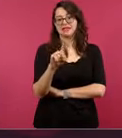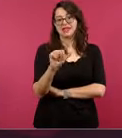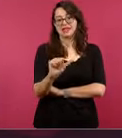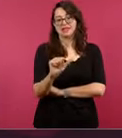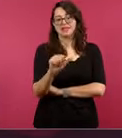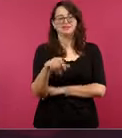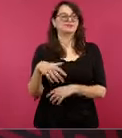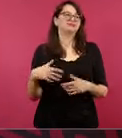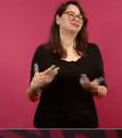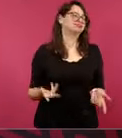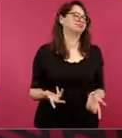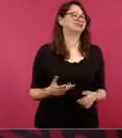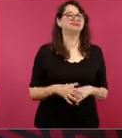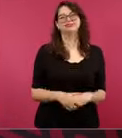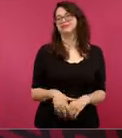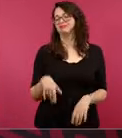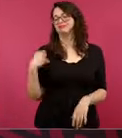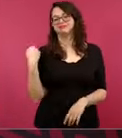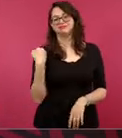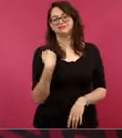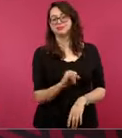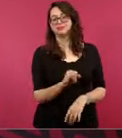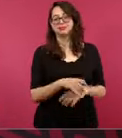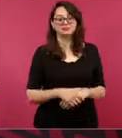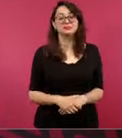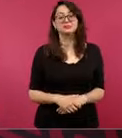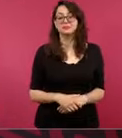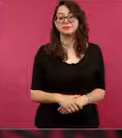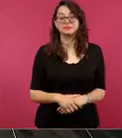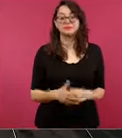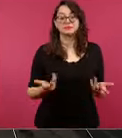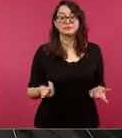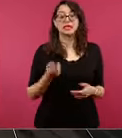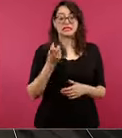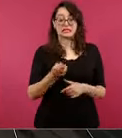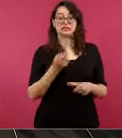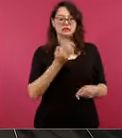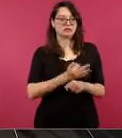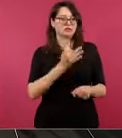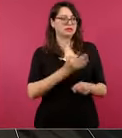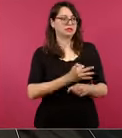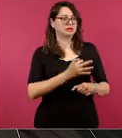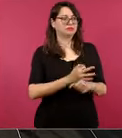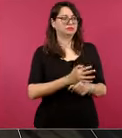Entonces, todo esto es lo que está sucediendo. Y por eso